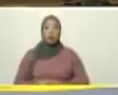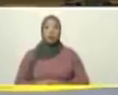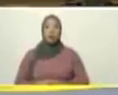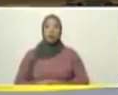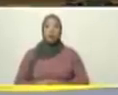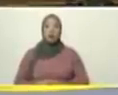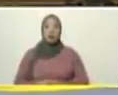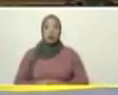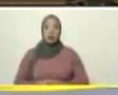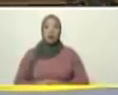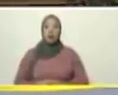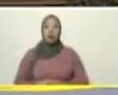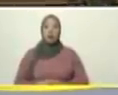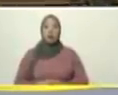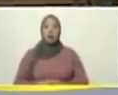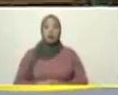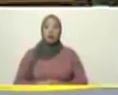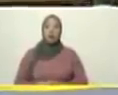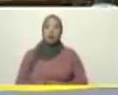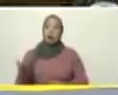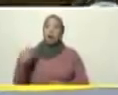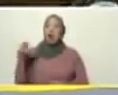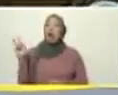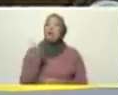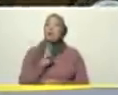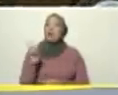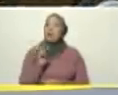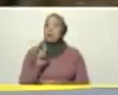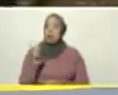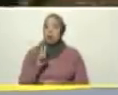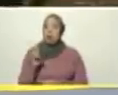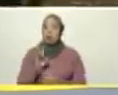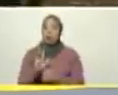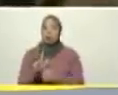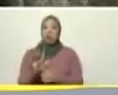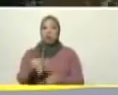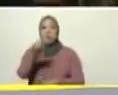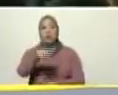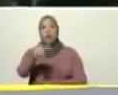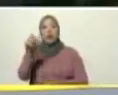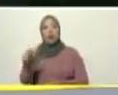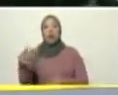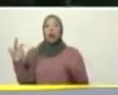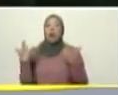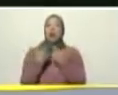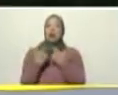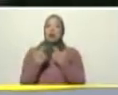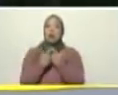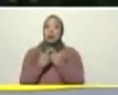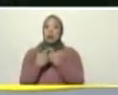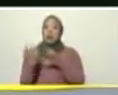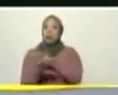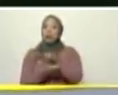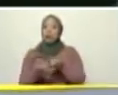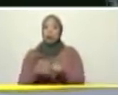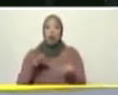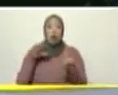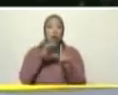moral que recibimos los venezolanos con esa masacre, con todas las